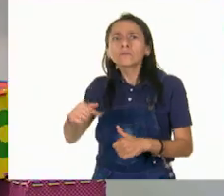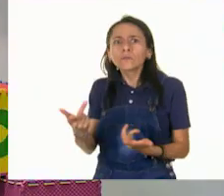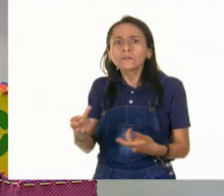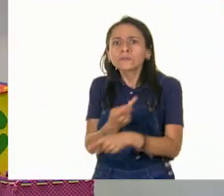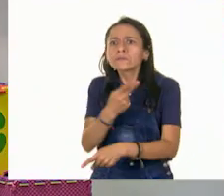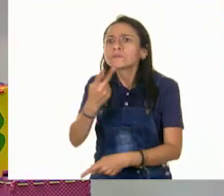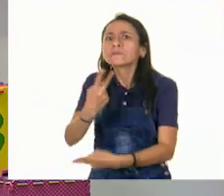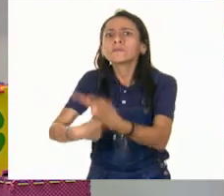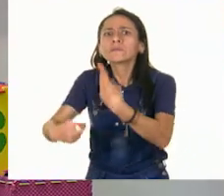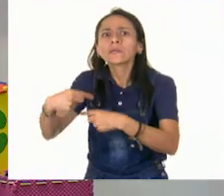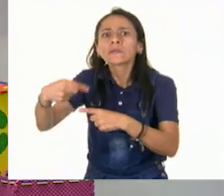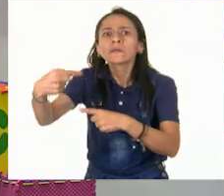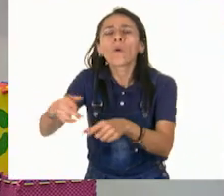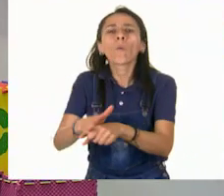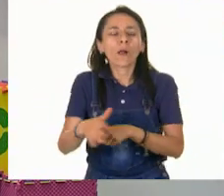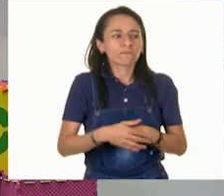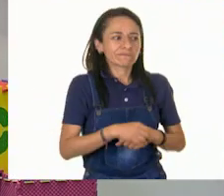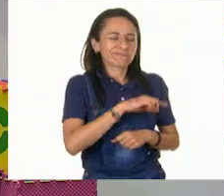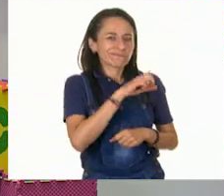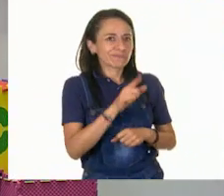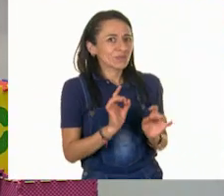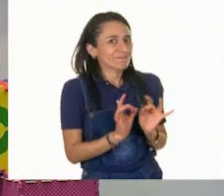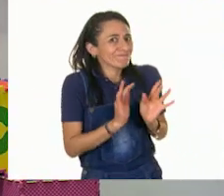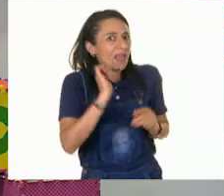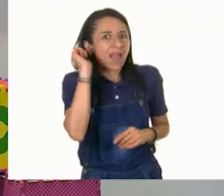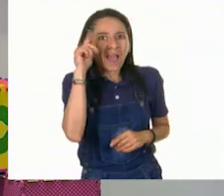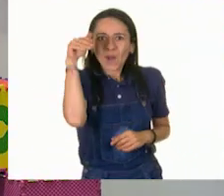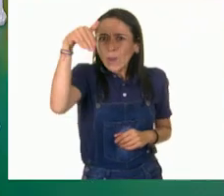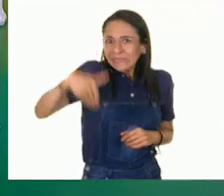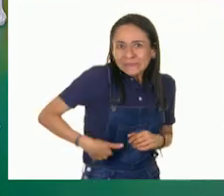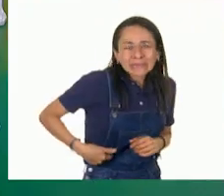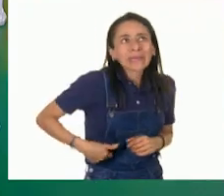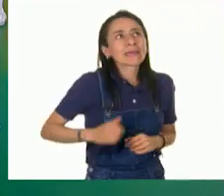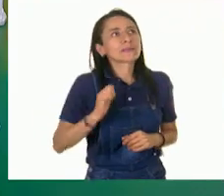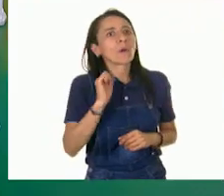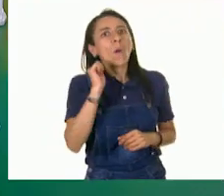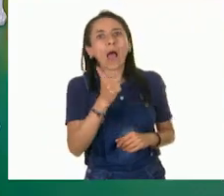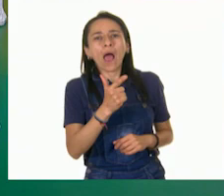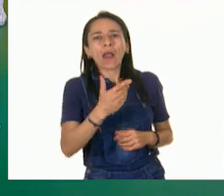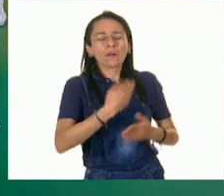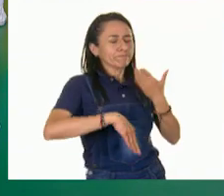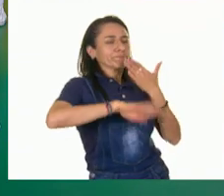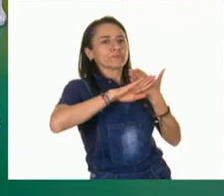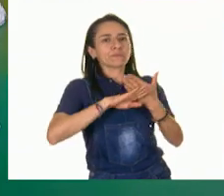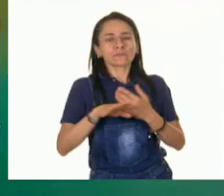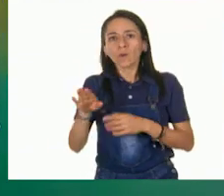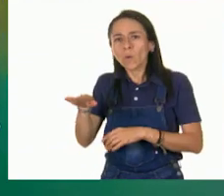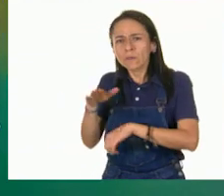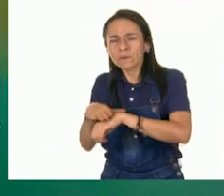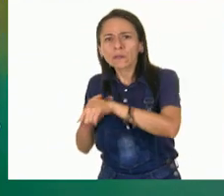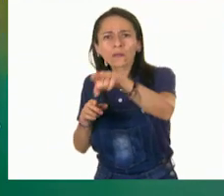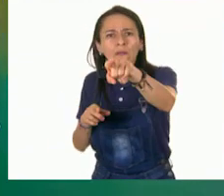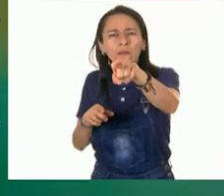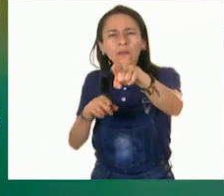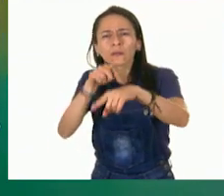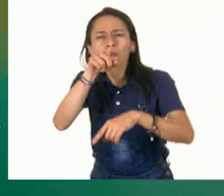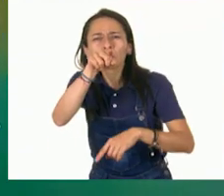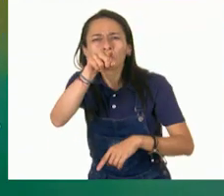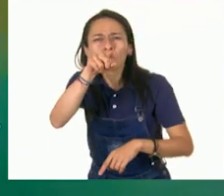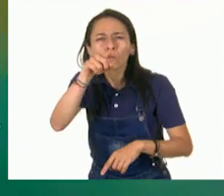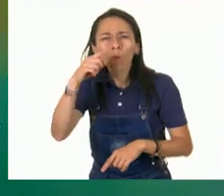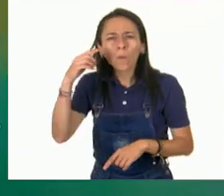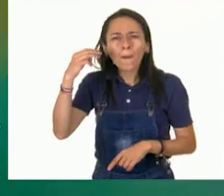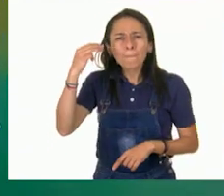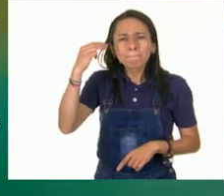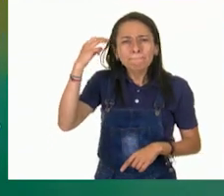ser terrible. Podemos provocar algún accidente o hacernos daño. ¿Escucha? Sí, ¿qué pasó? Mariano dice que te